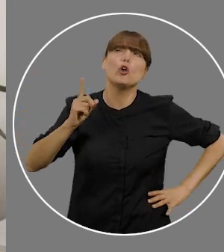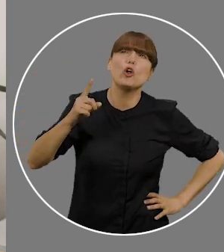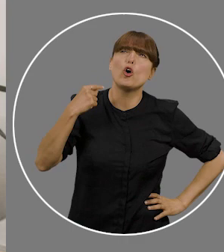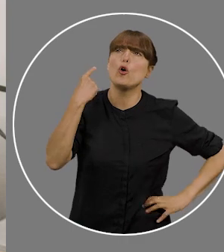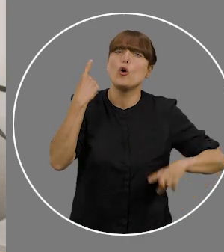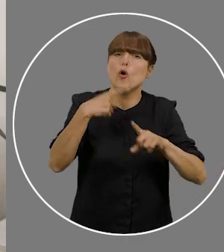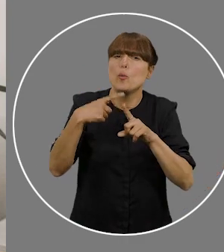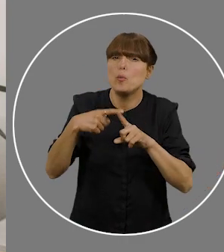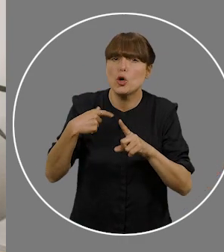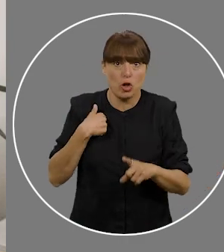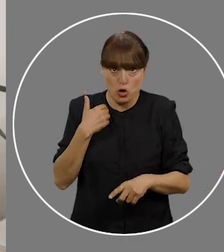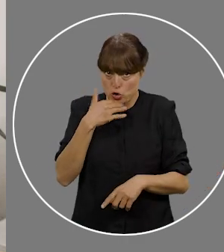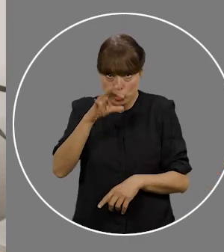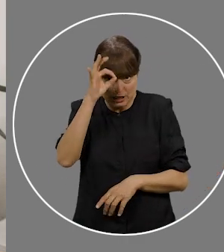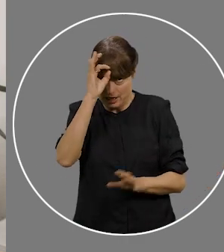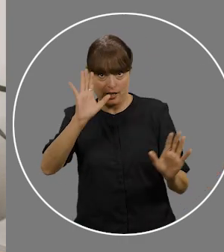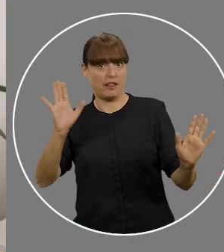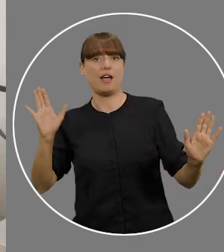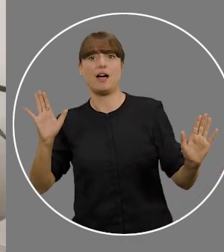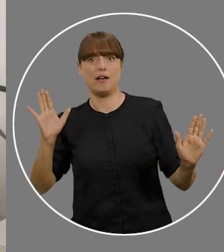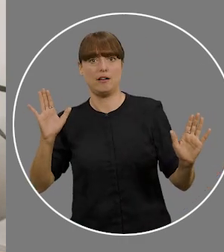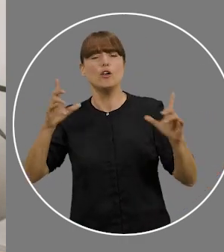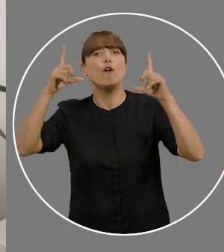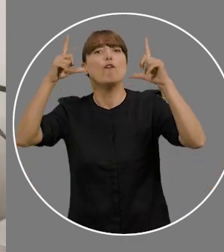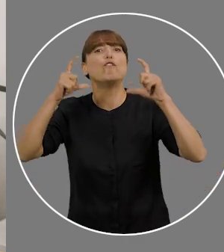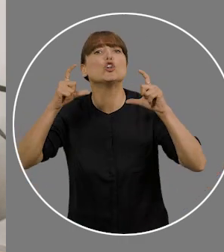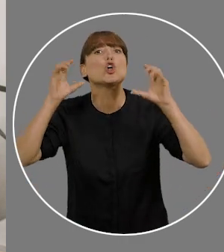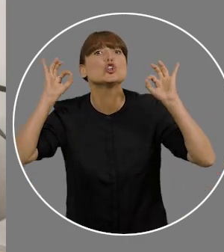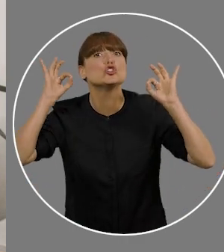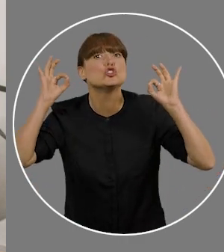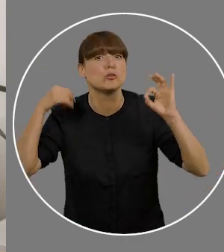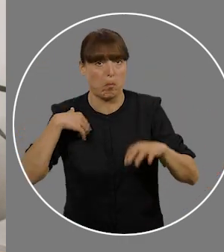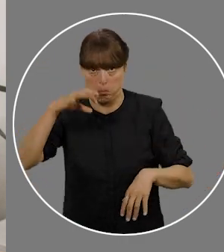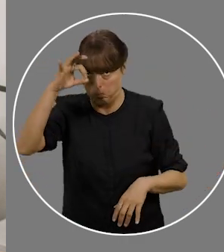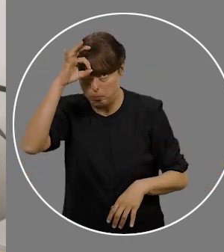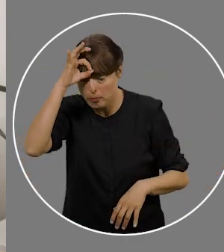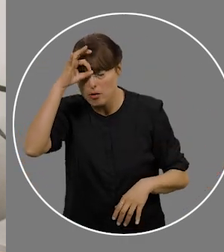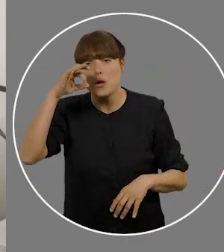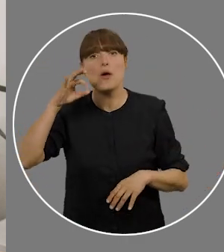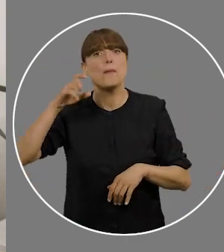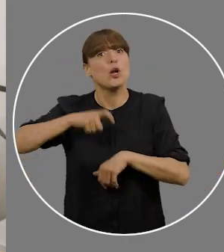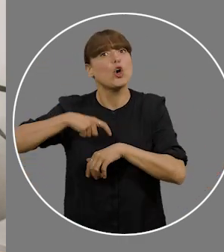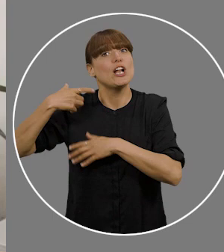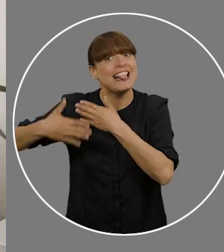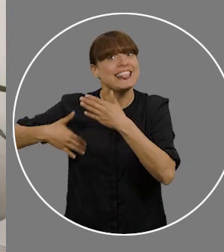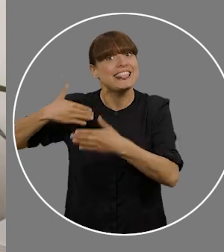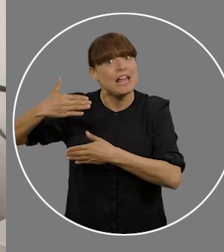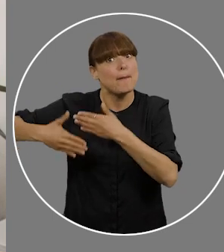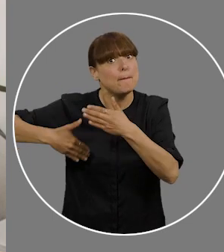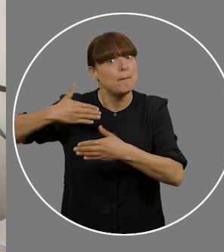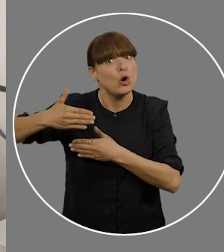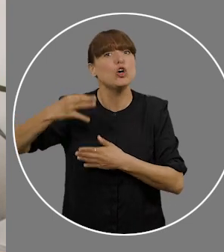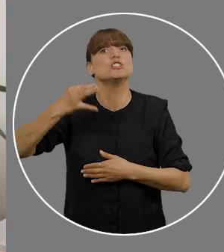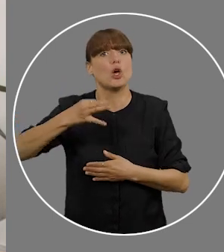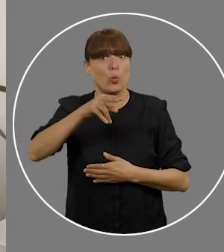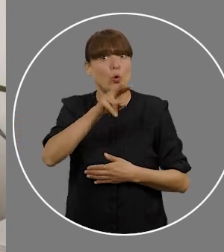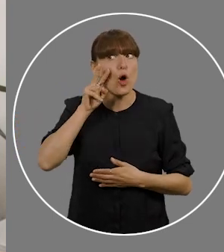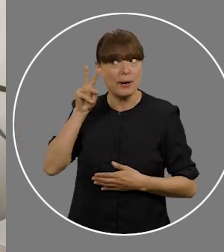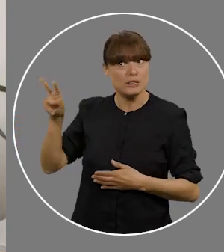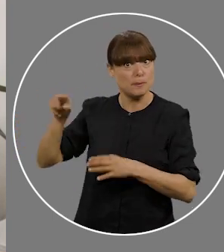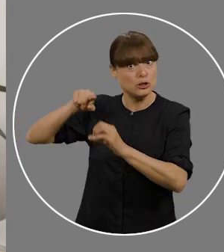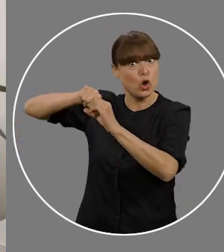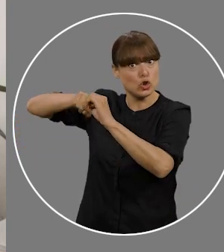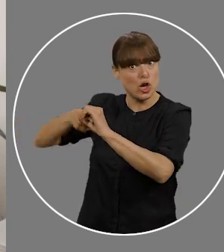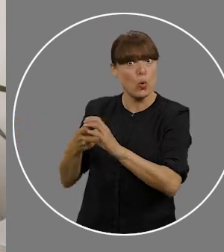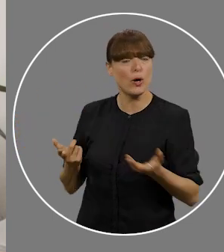yo no sabía ni que existía fotografías, ¿no? Pero alguien habrá visto los agujeros que había,